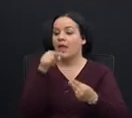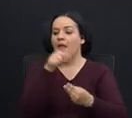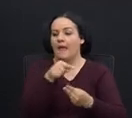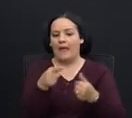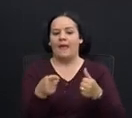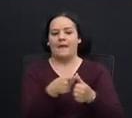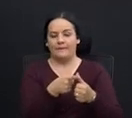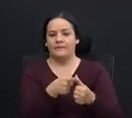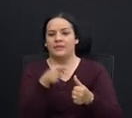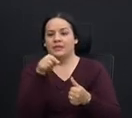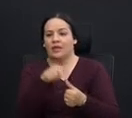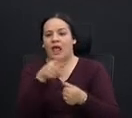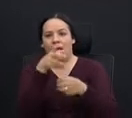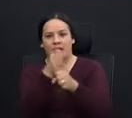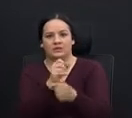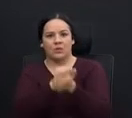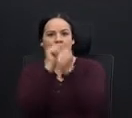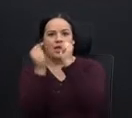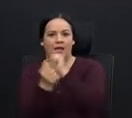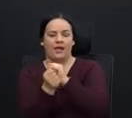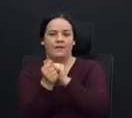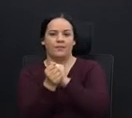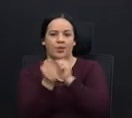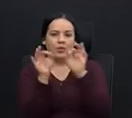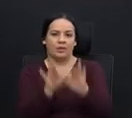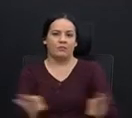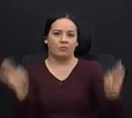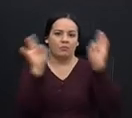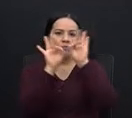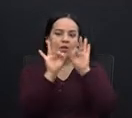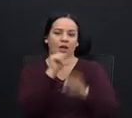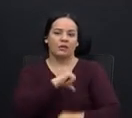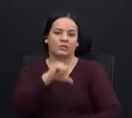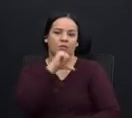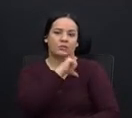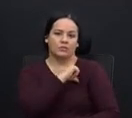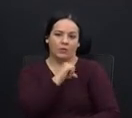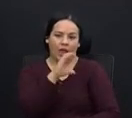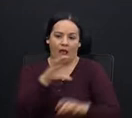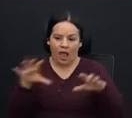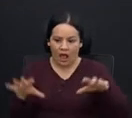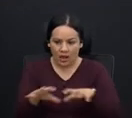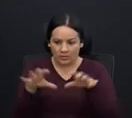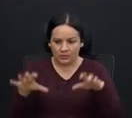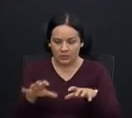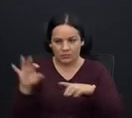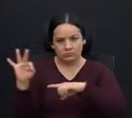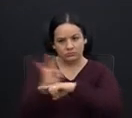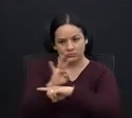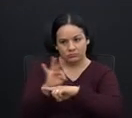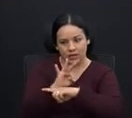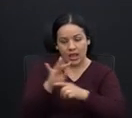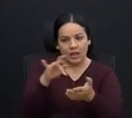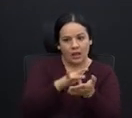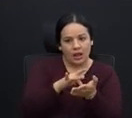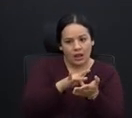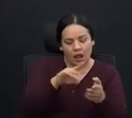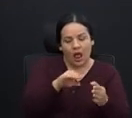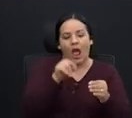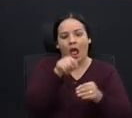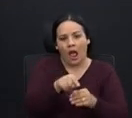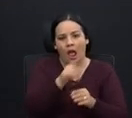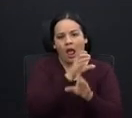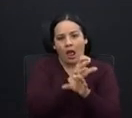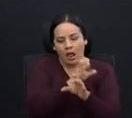radical en su actitud y acciones terapeutas, ya que el tratamiento curativo da paso al paliativo y al